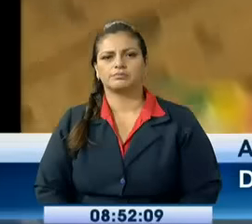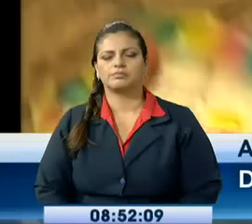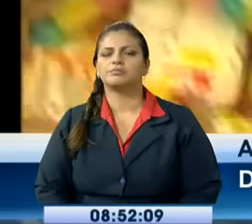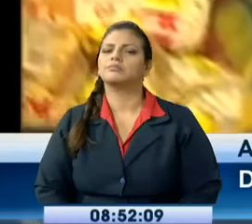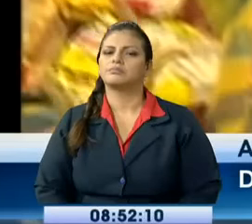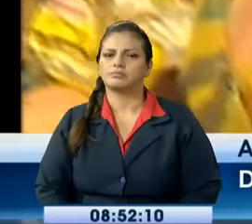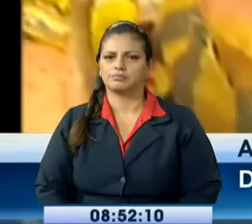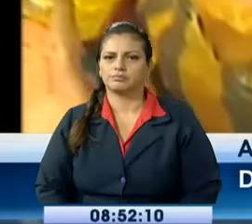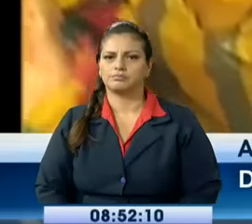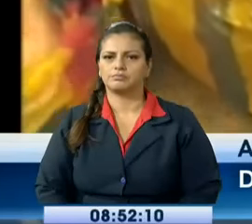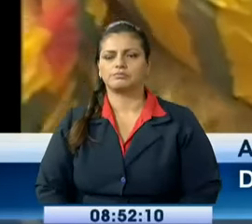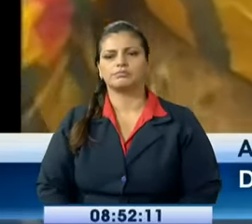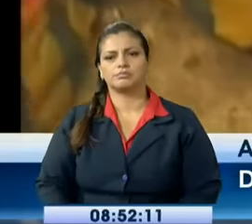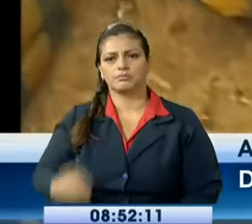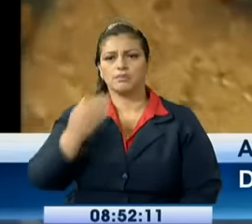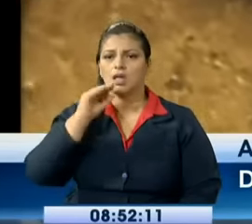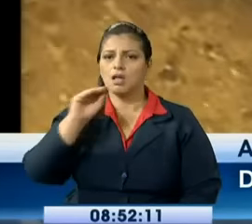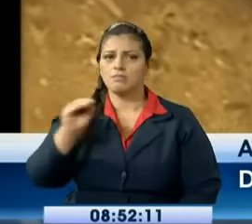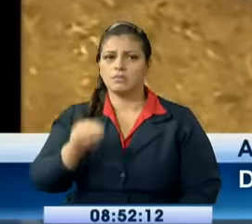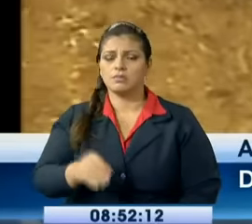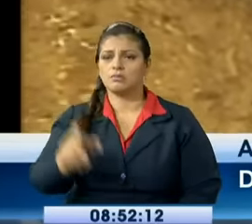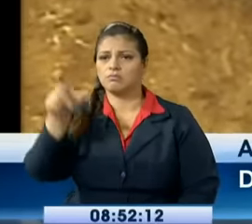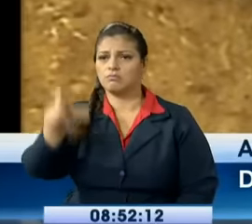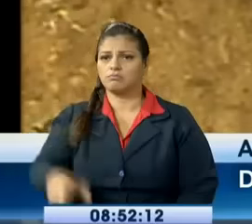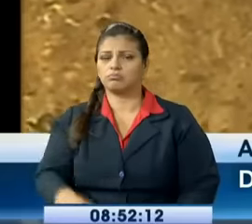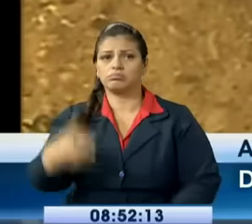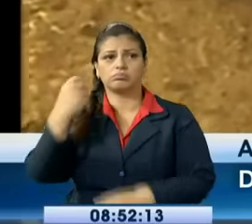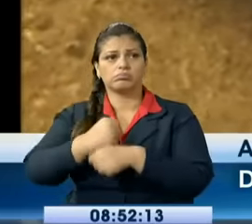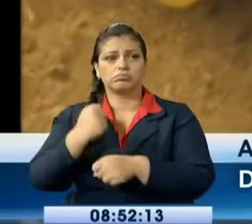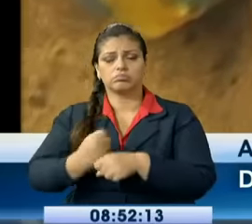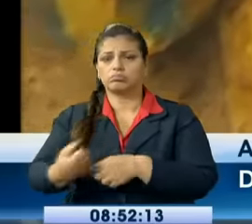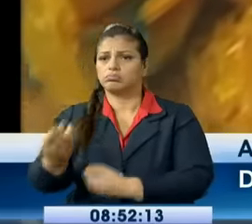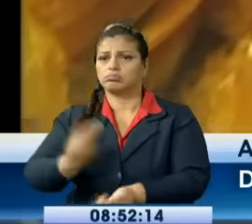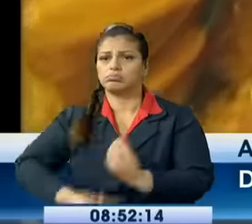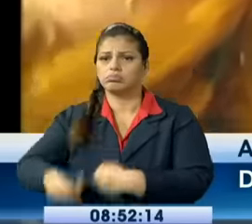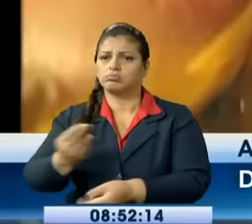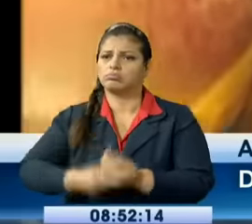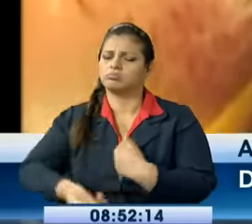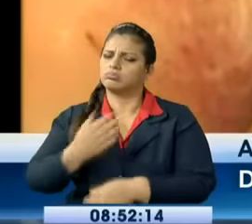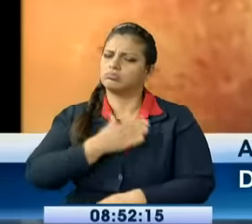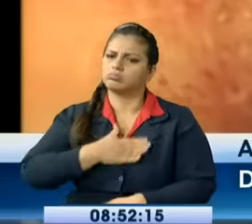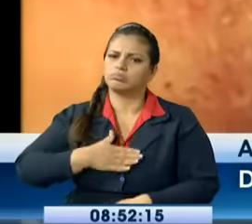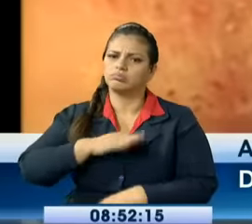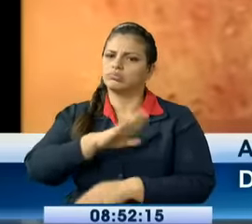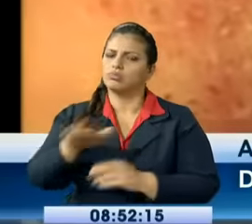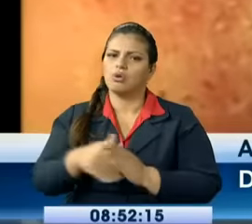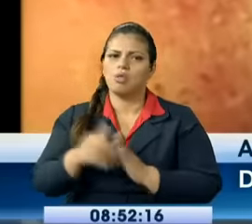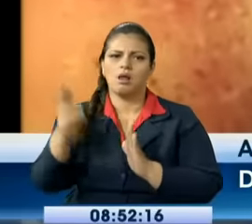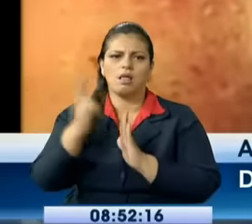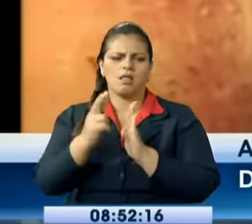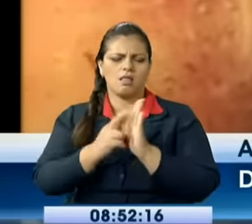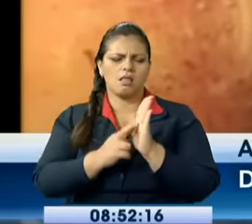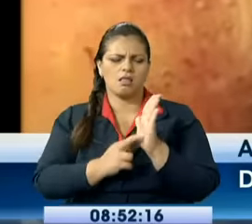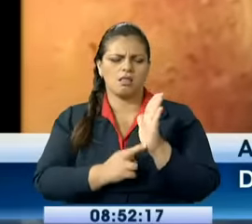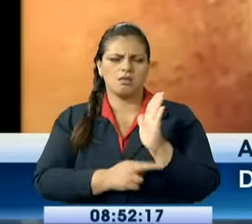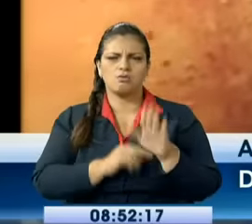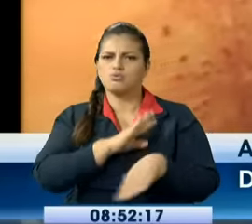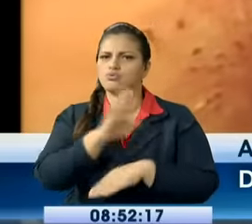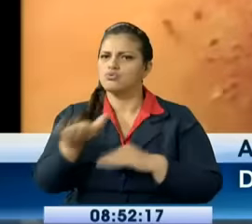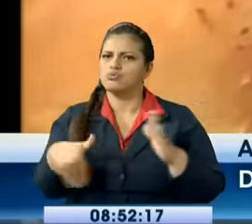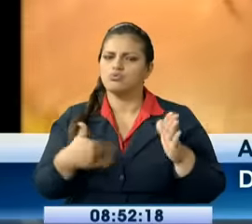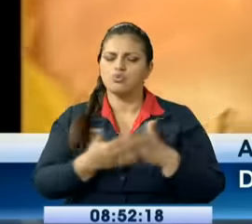que el proveedor tenga que cumplir con todo lo reglamentario y no afecte a la ciudadanía, porque estos productos pueden estar en el mercado